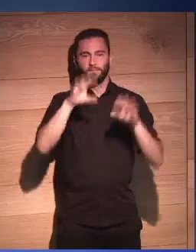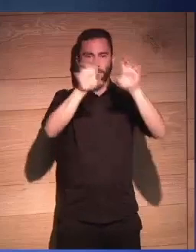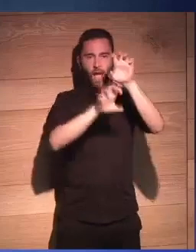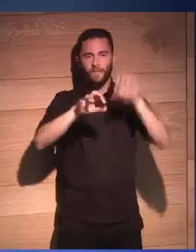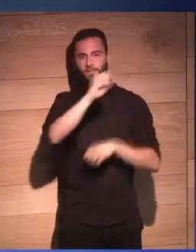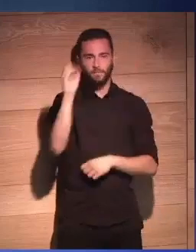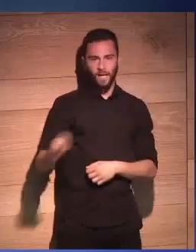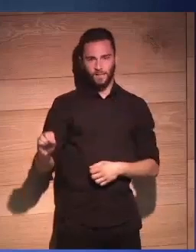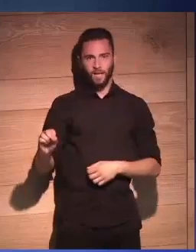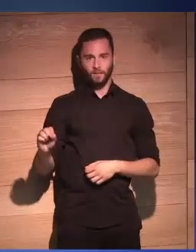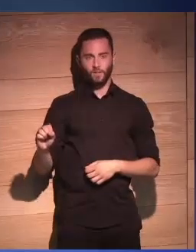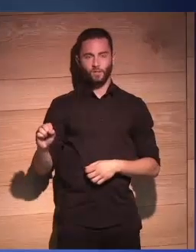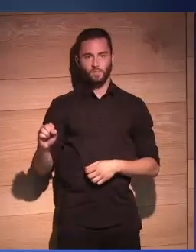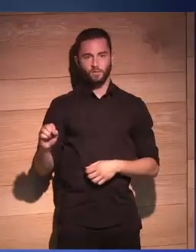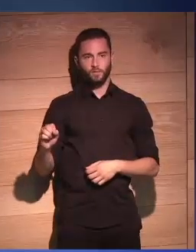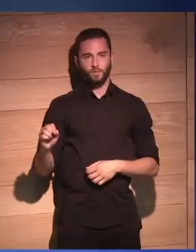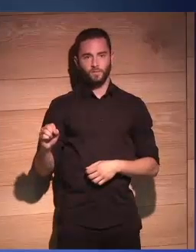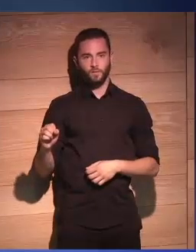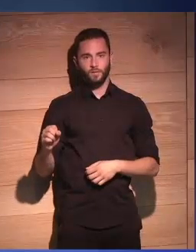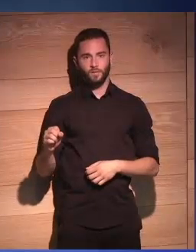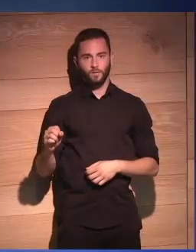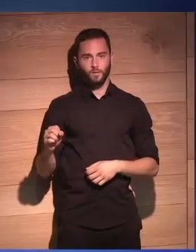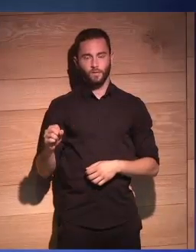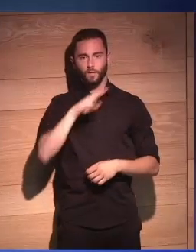asiáticos conservan todavía algunos